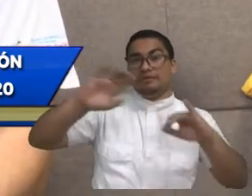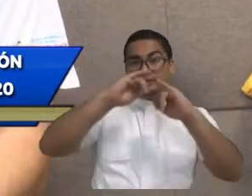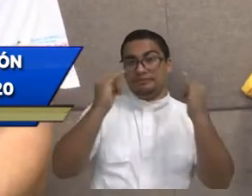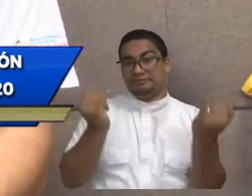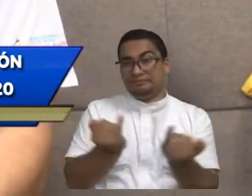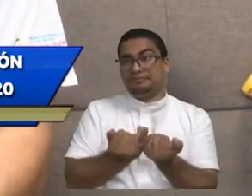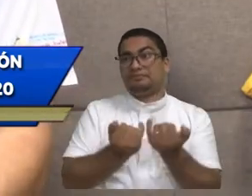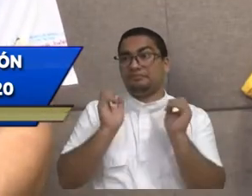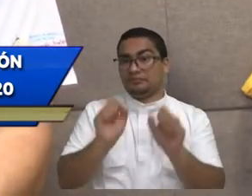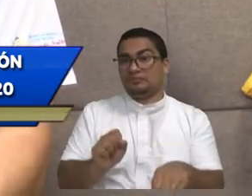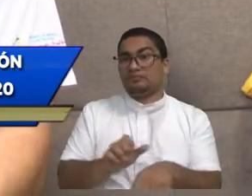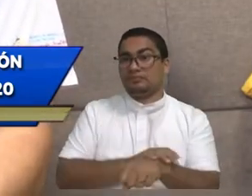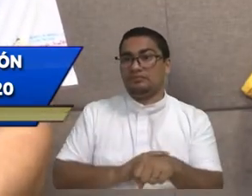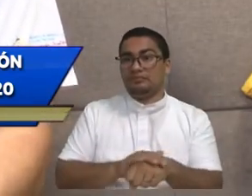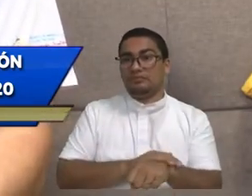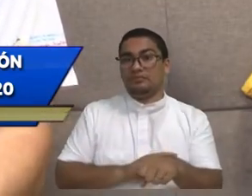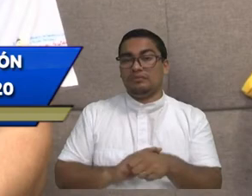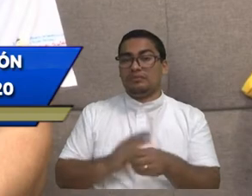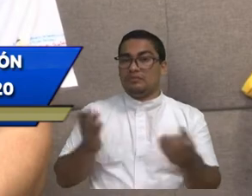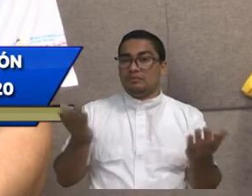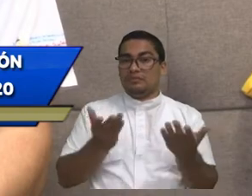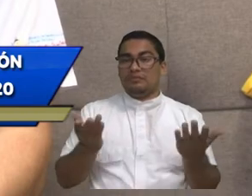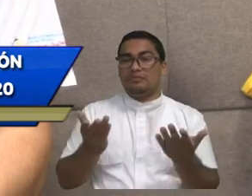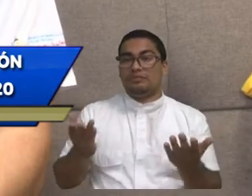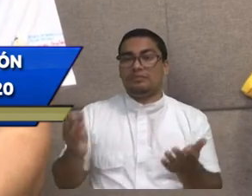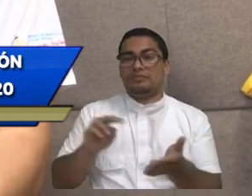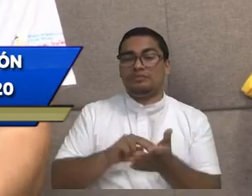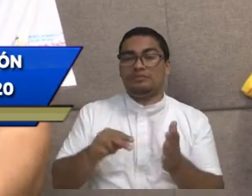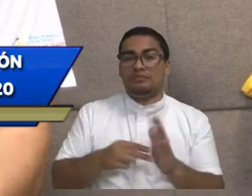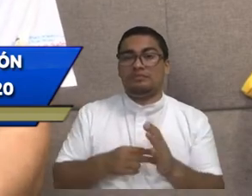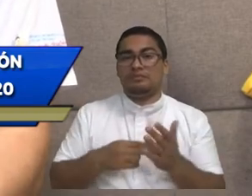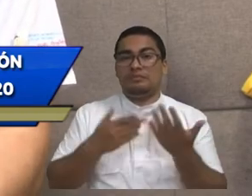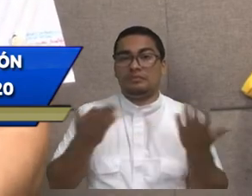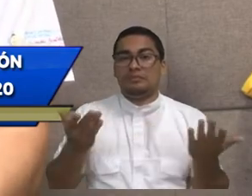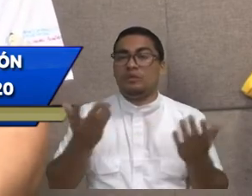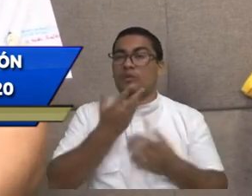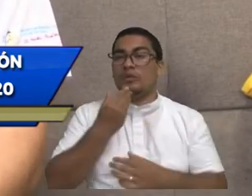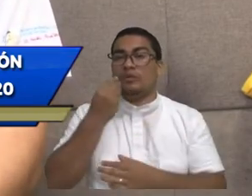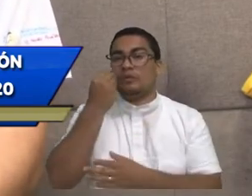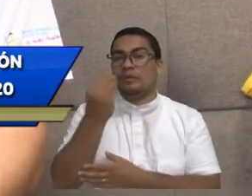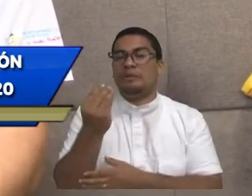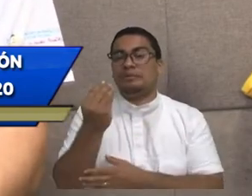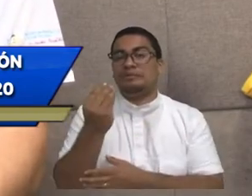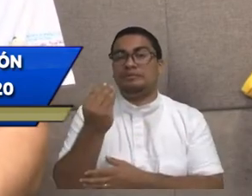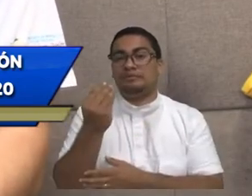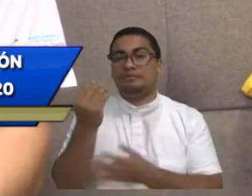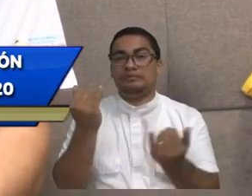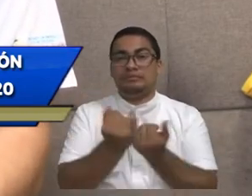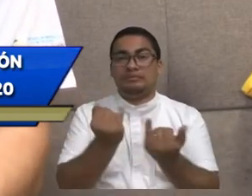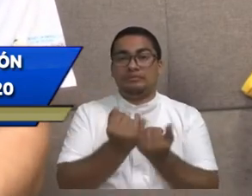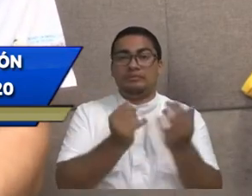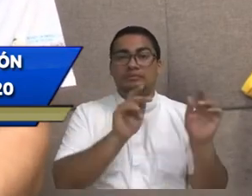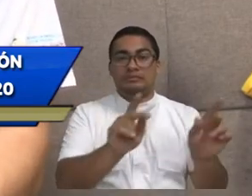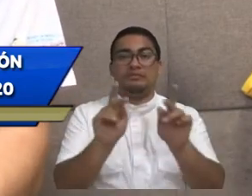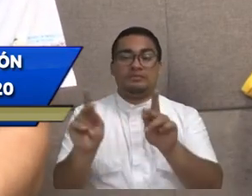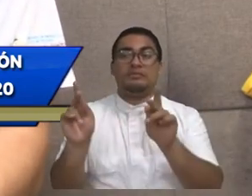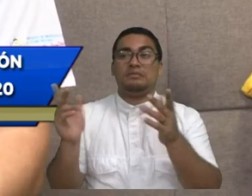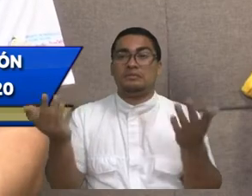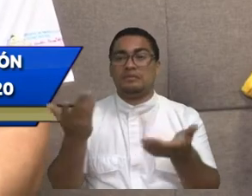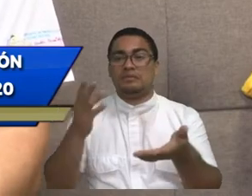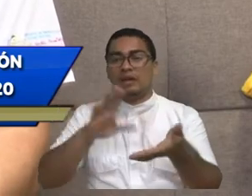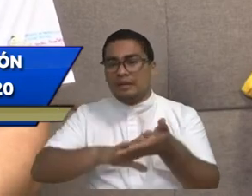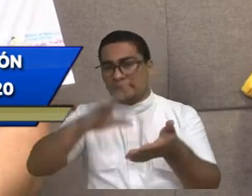permite equiparar o hacer equivalencia del nivel de nuestros jóvenes o la población que se forme verde en inglés